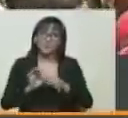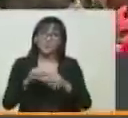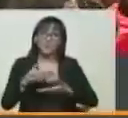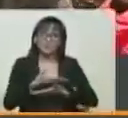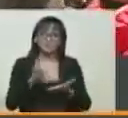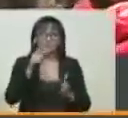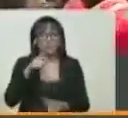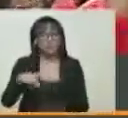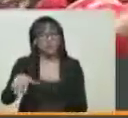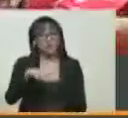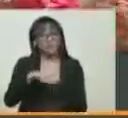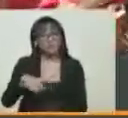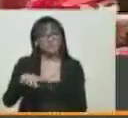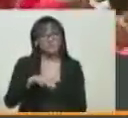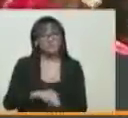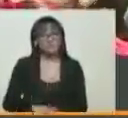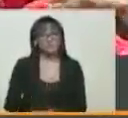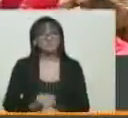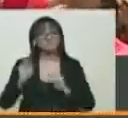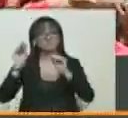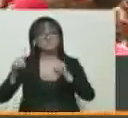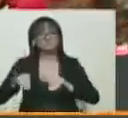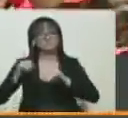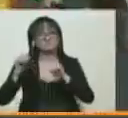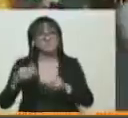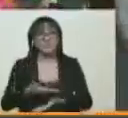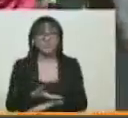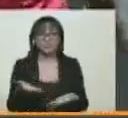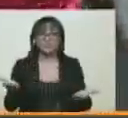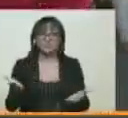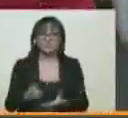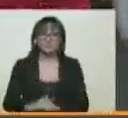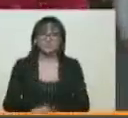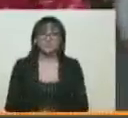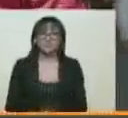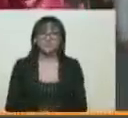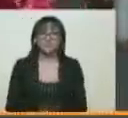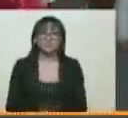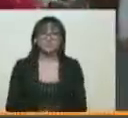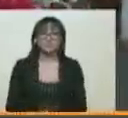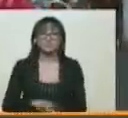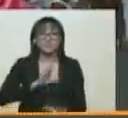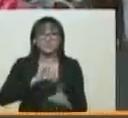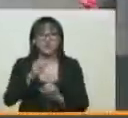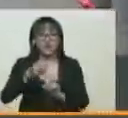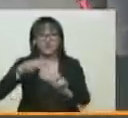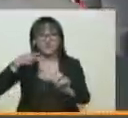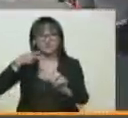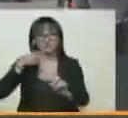popular. Los llamo a ustedes, compatriotas de Amazonas,